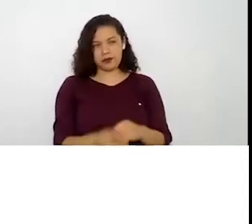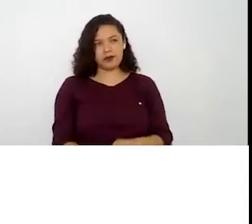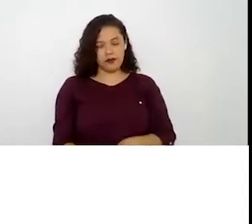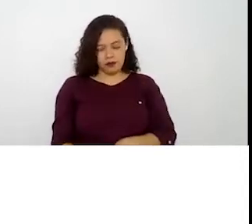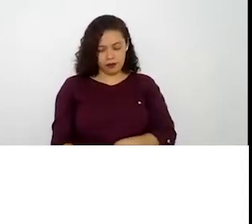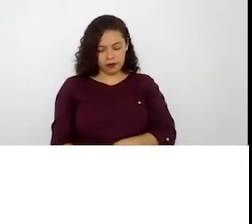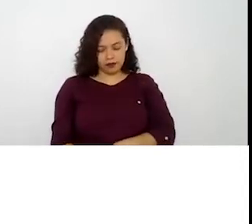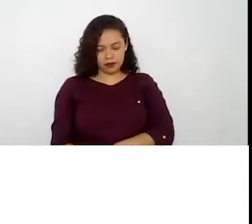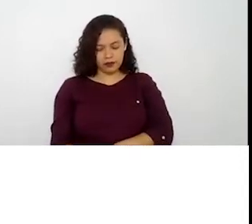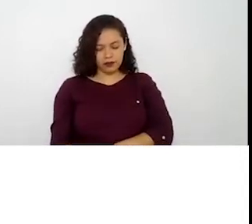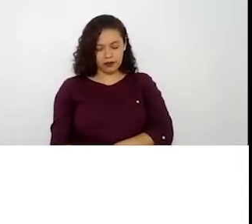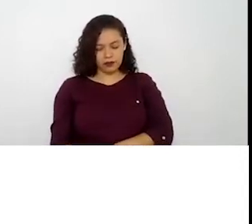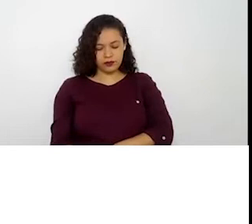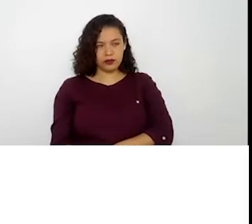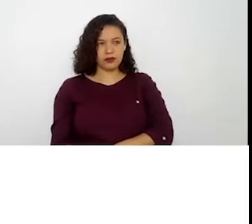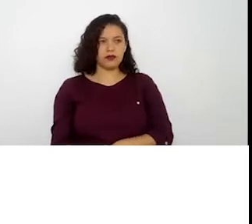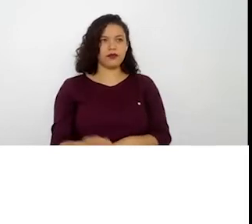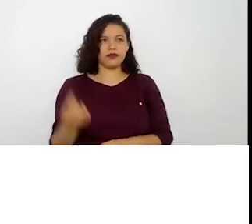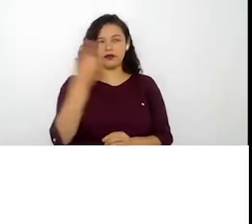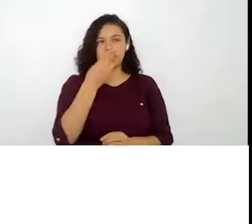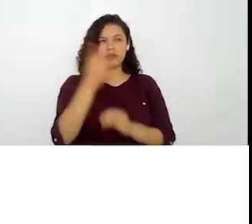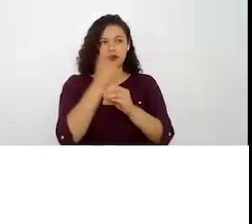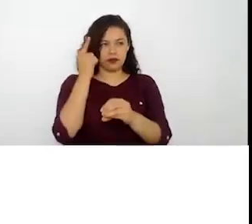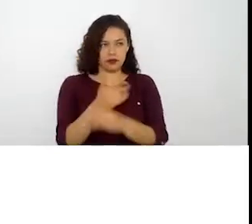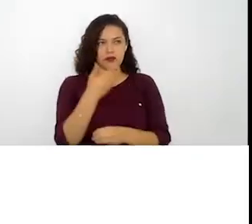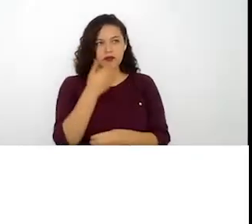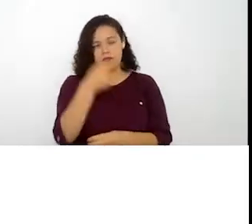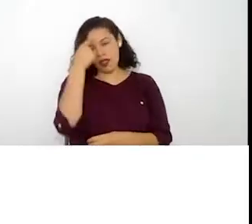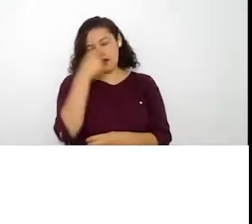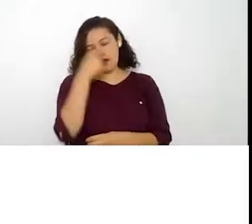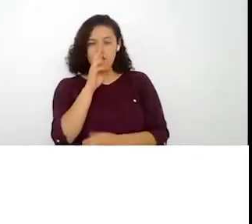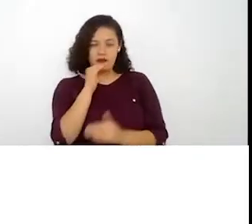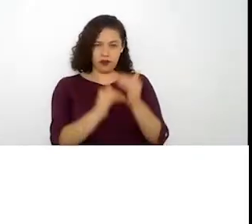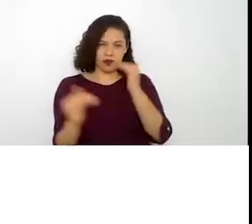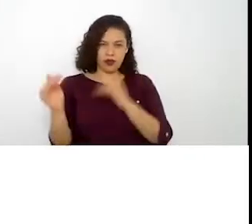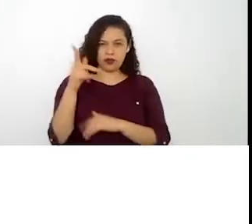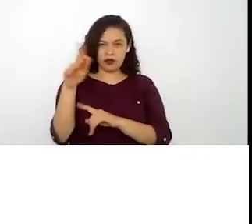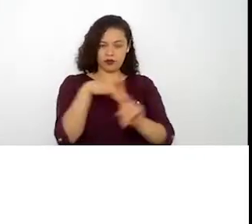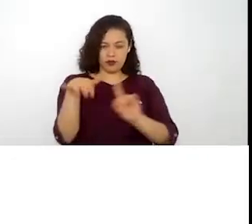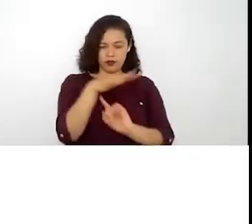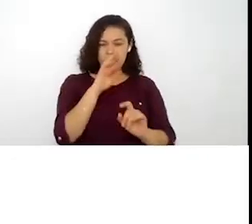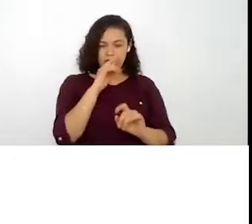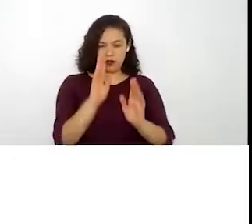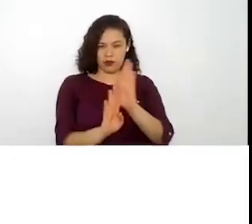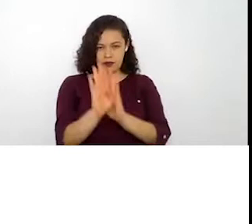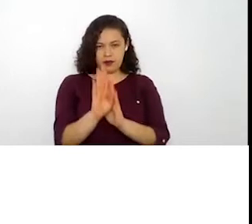identificada de una necesidad diagnosticada de mejorar esa realidad